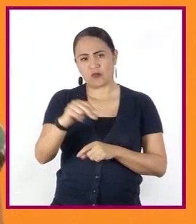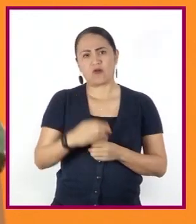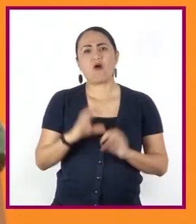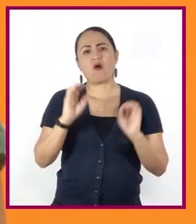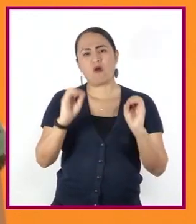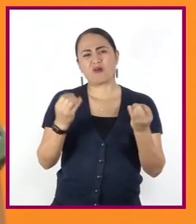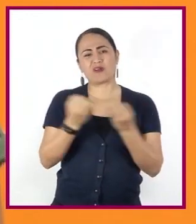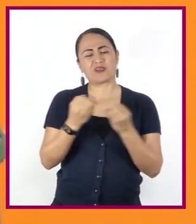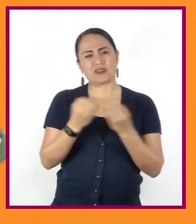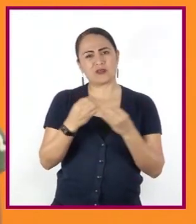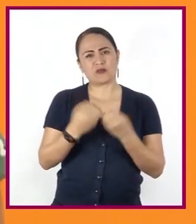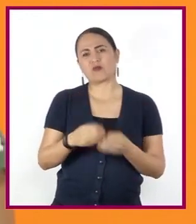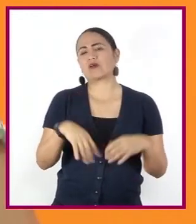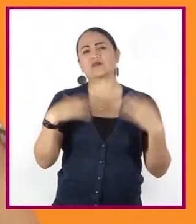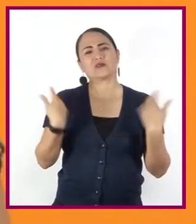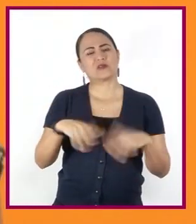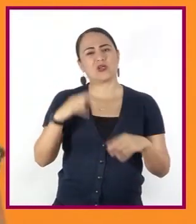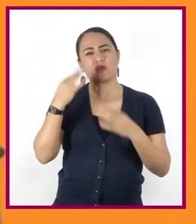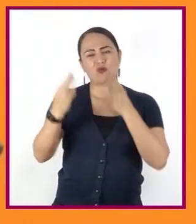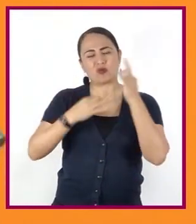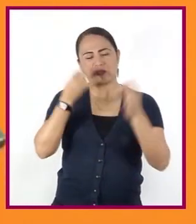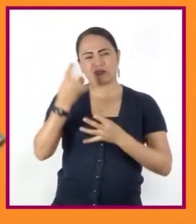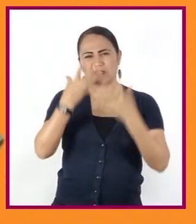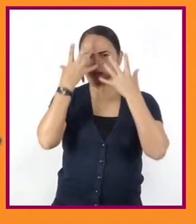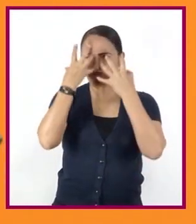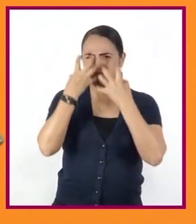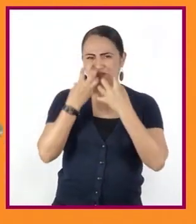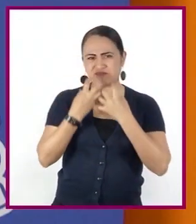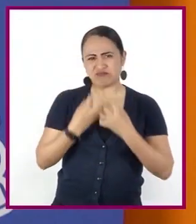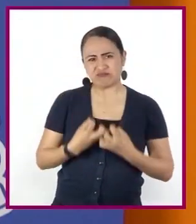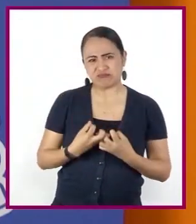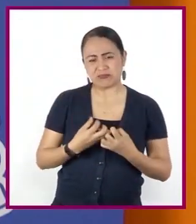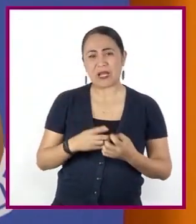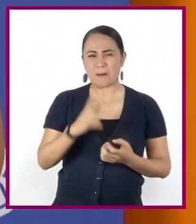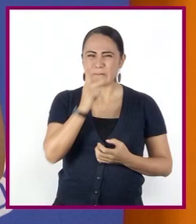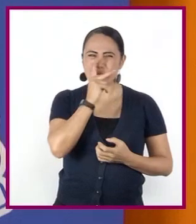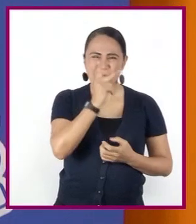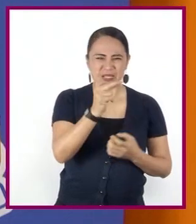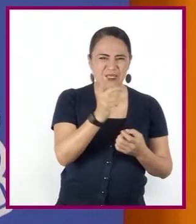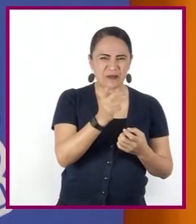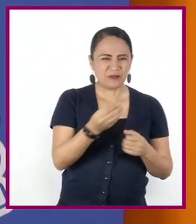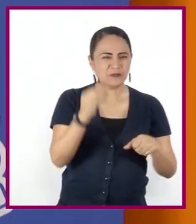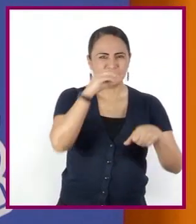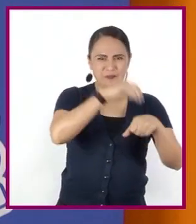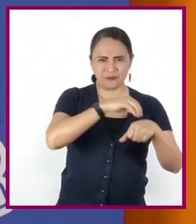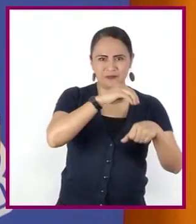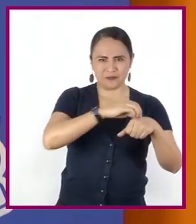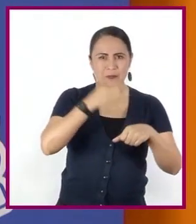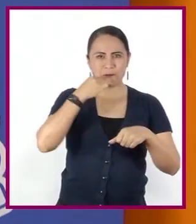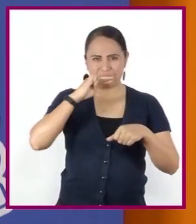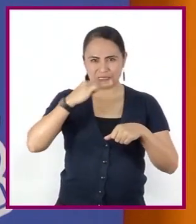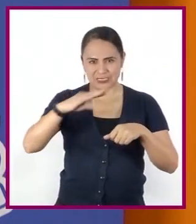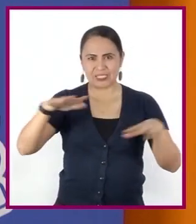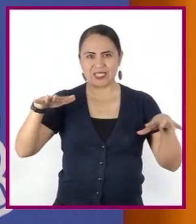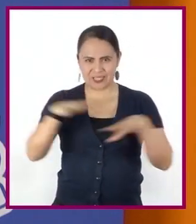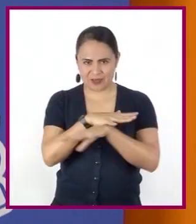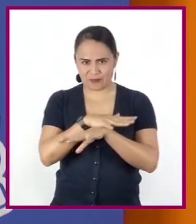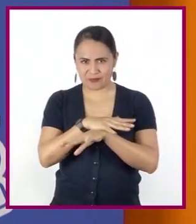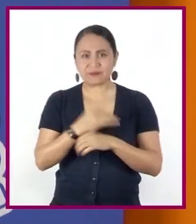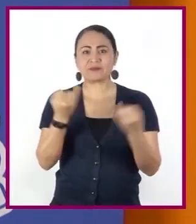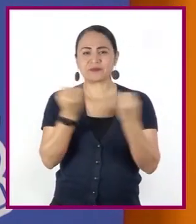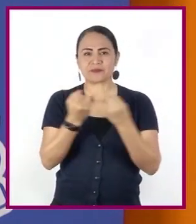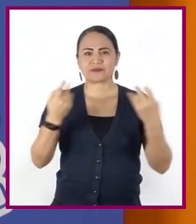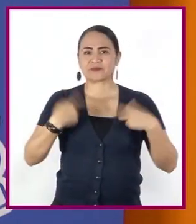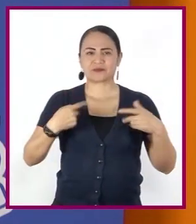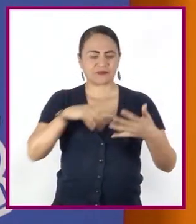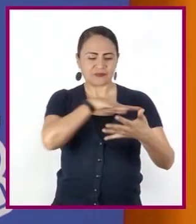una lamentabilísima noticia. Estas frases modifican el mensaje y contribuyen a que los